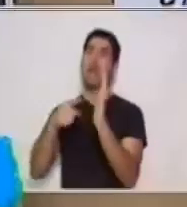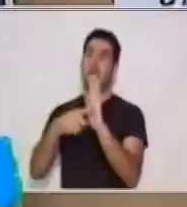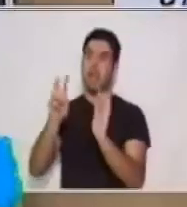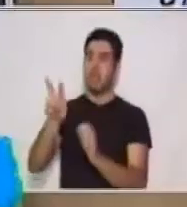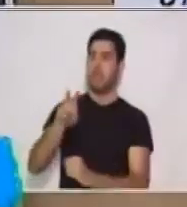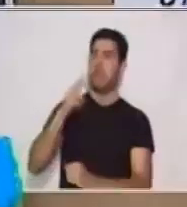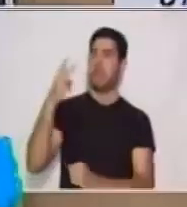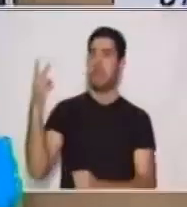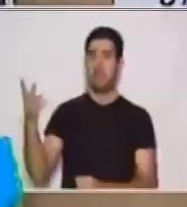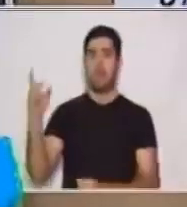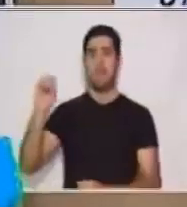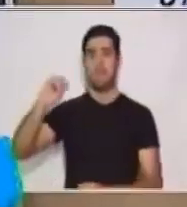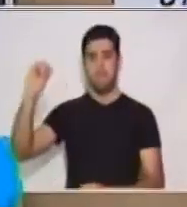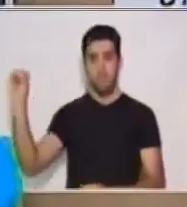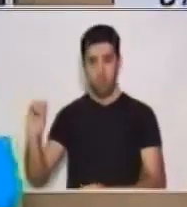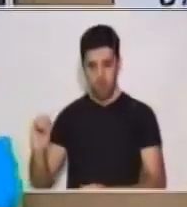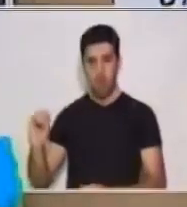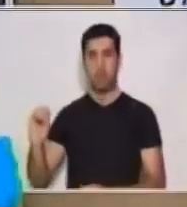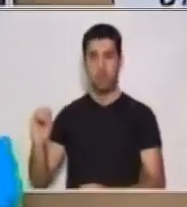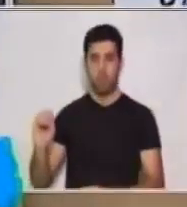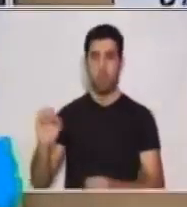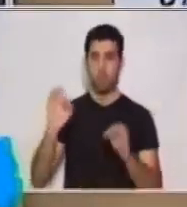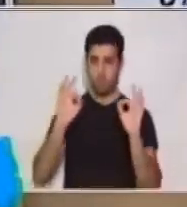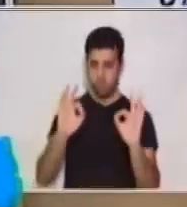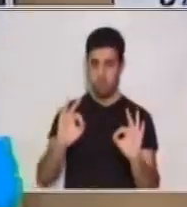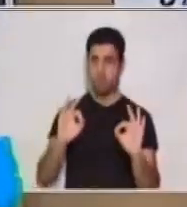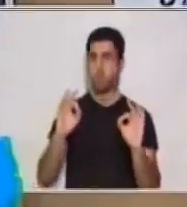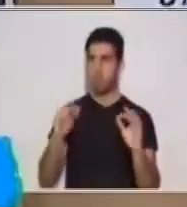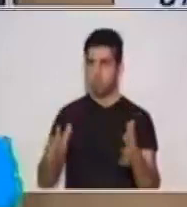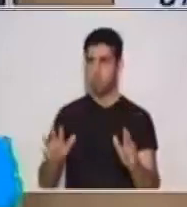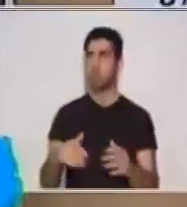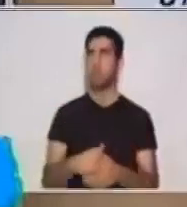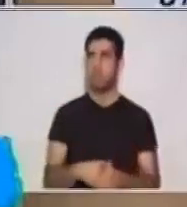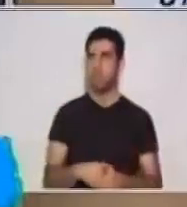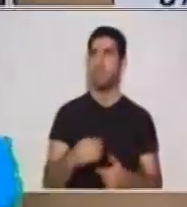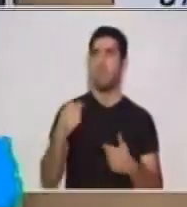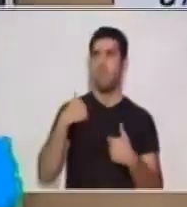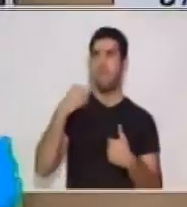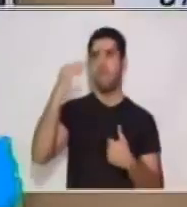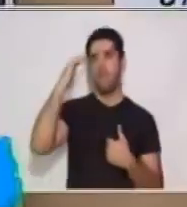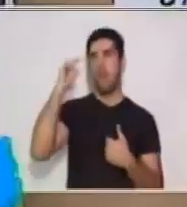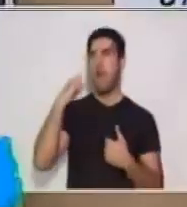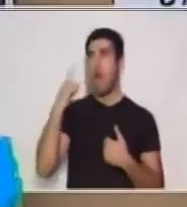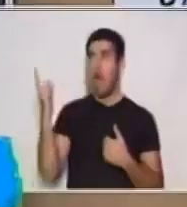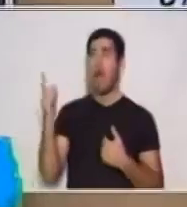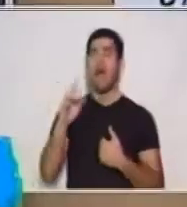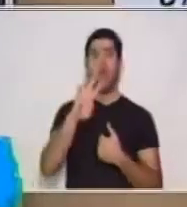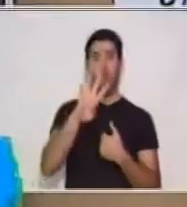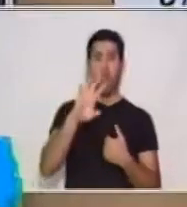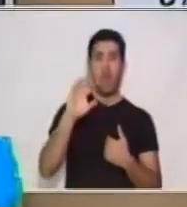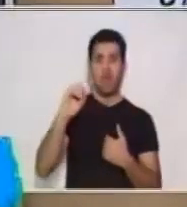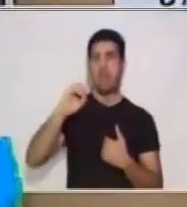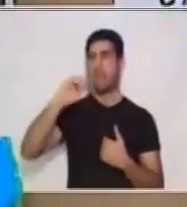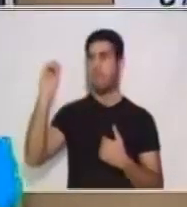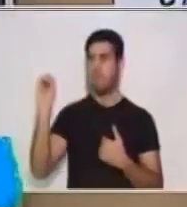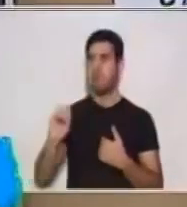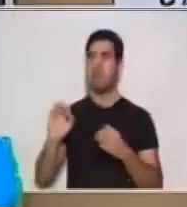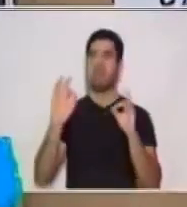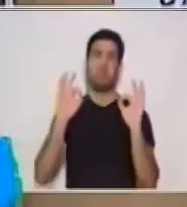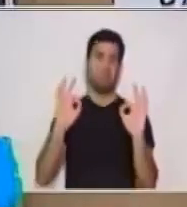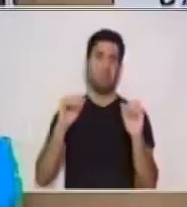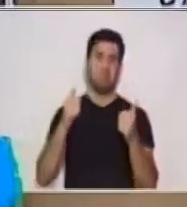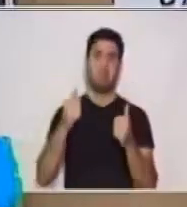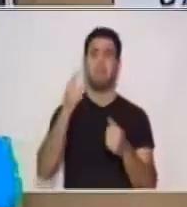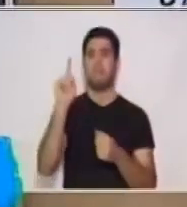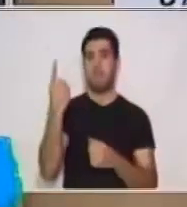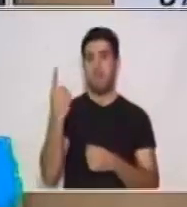por ciento. ¿Sí? Ahora, ya sé que el 40% de estudiantes aquí son de